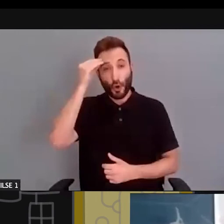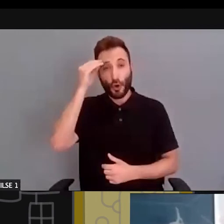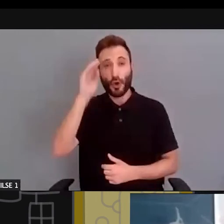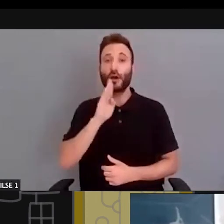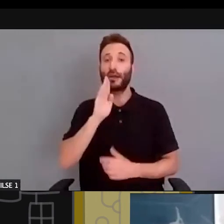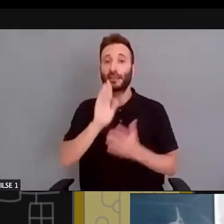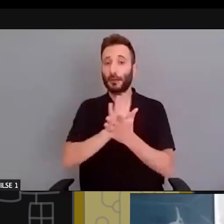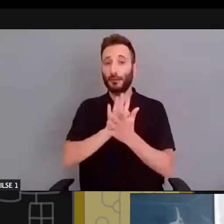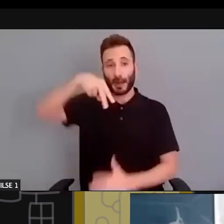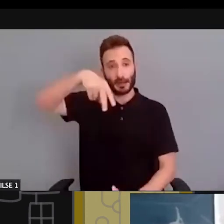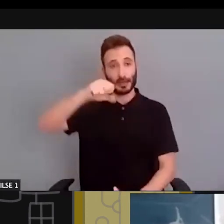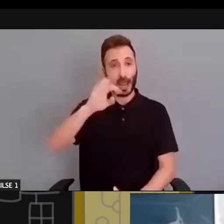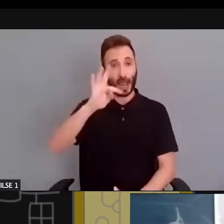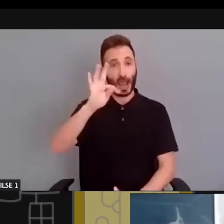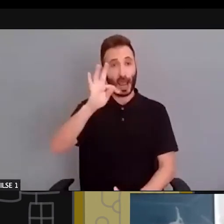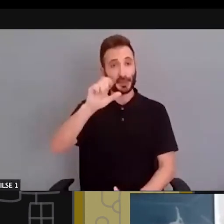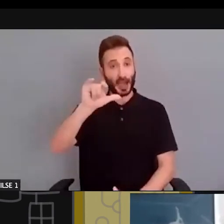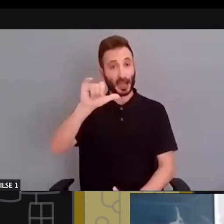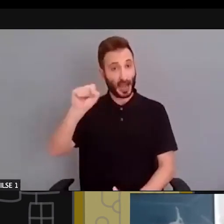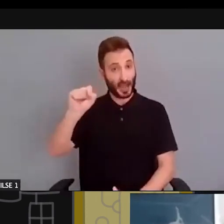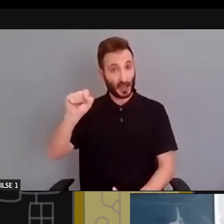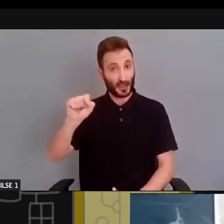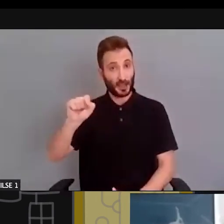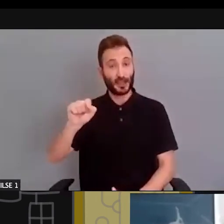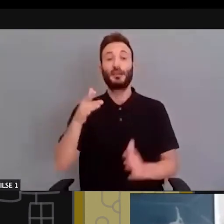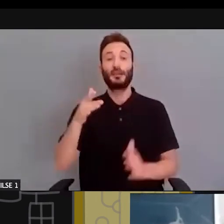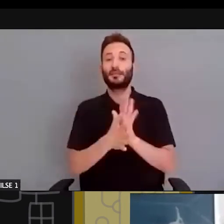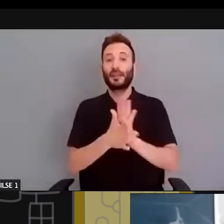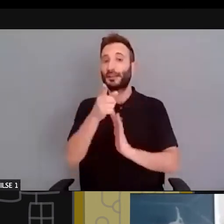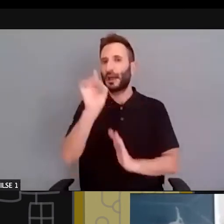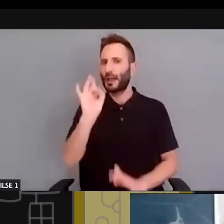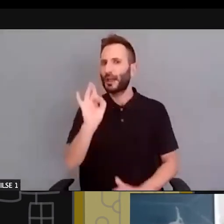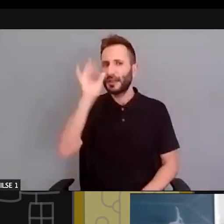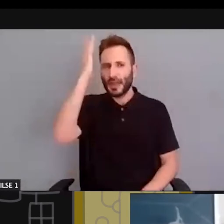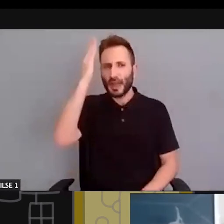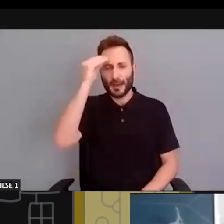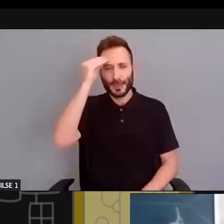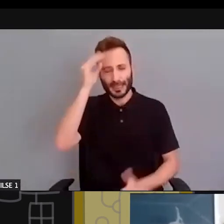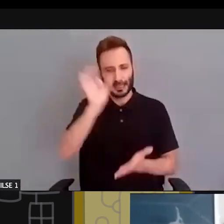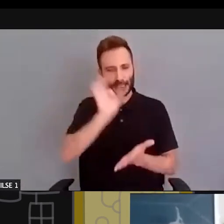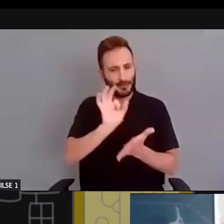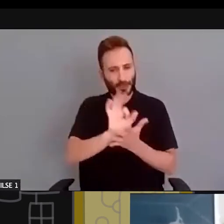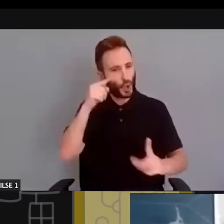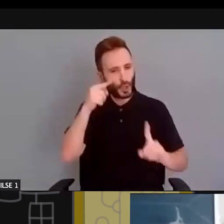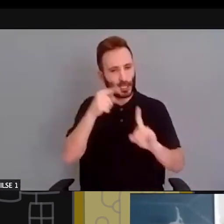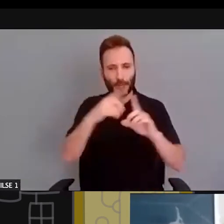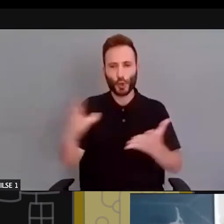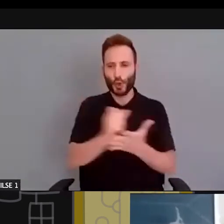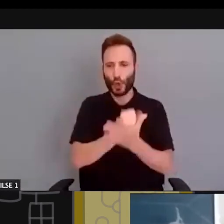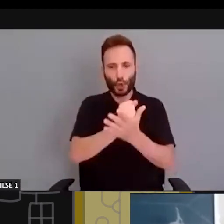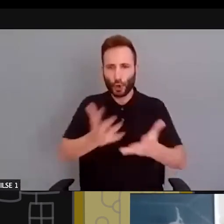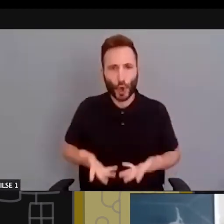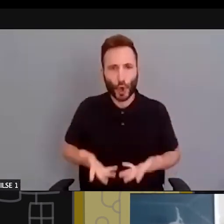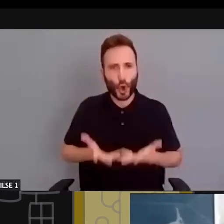Natalia, ¿no?, la idea es crear unos servicios diseñados para todos. Tenemos que ir hacia aquí,